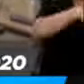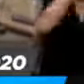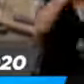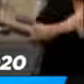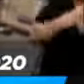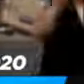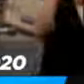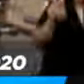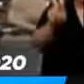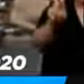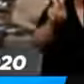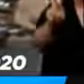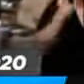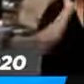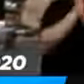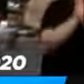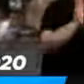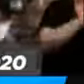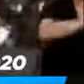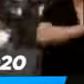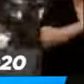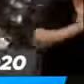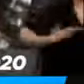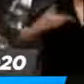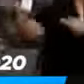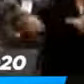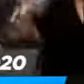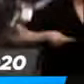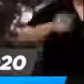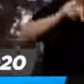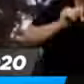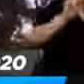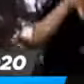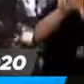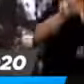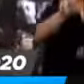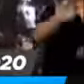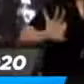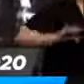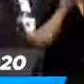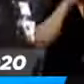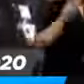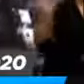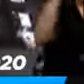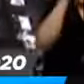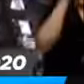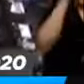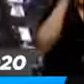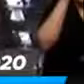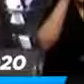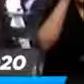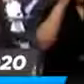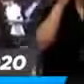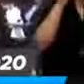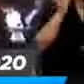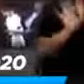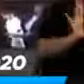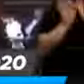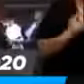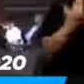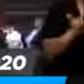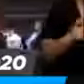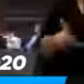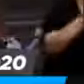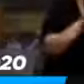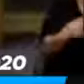Segundo, expediente del Poder Ejecutivo número 3 del 2020, proyecto de ley